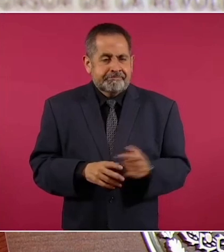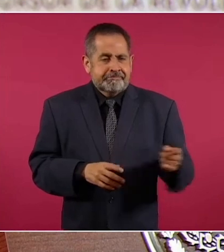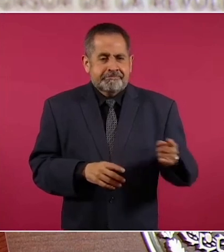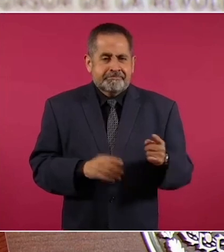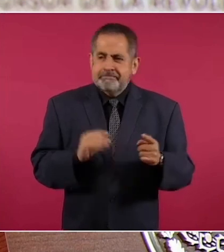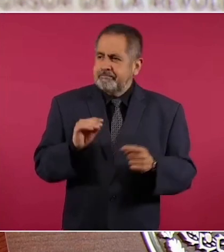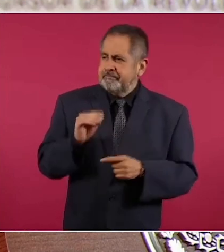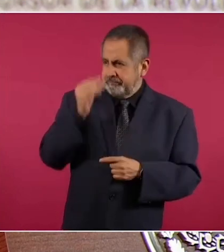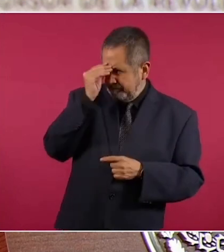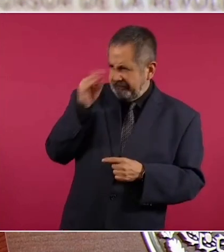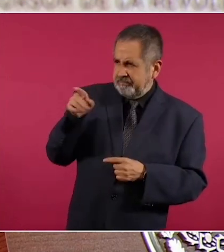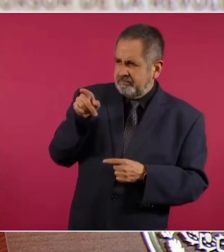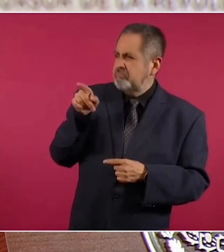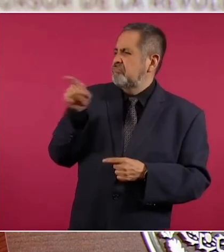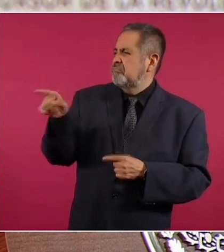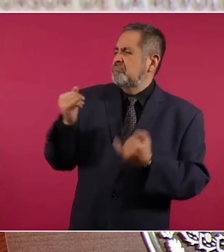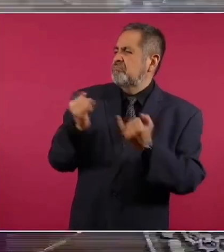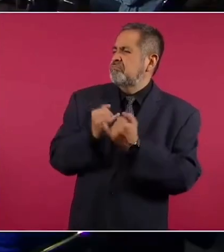equipararnos